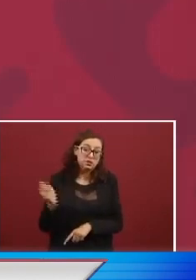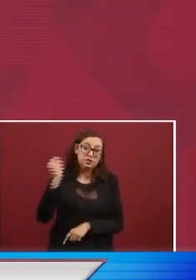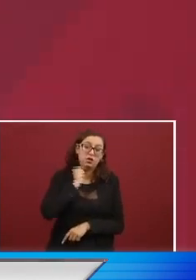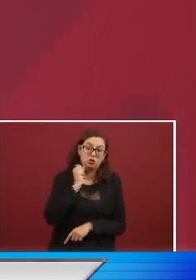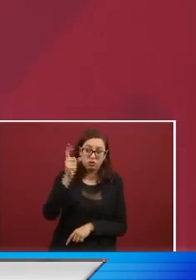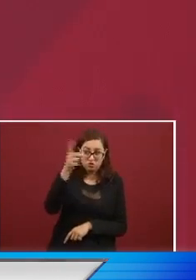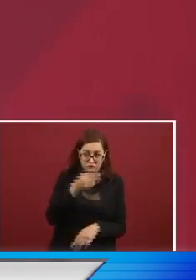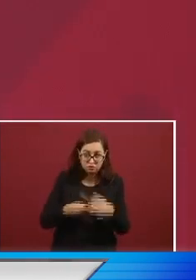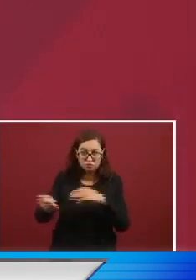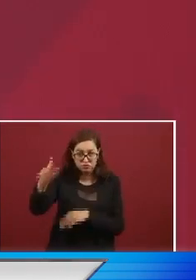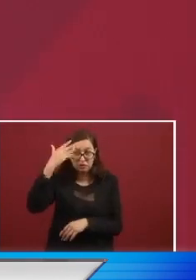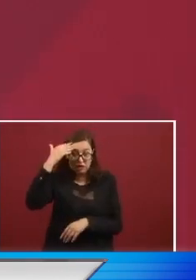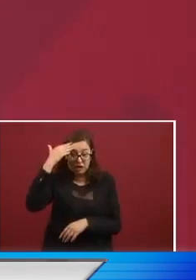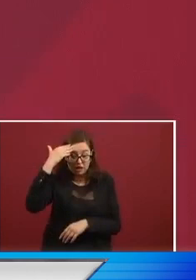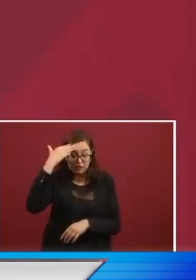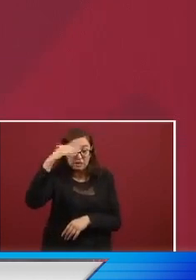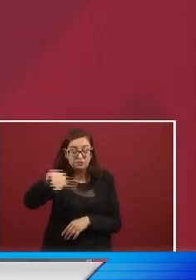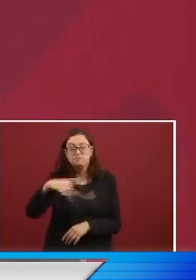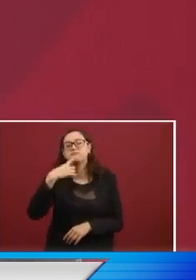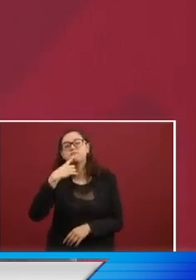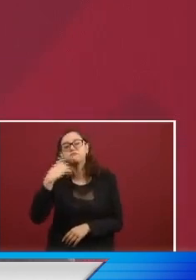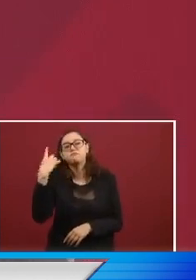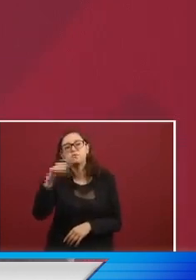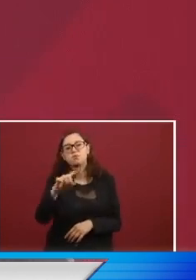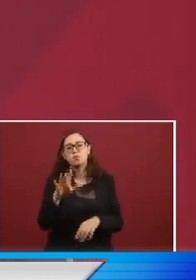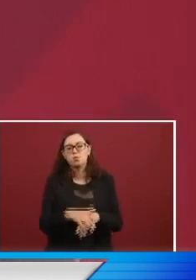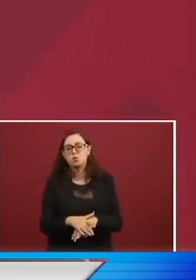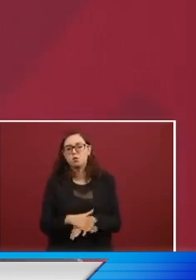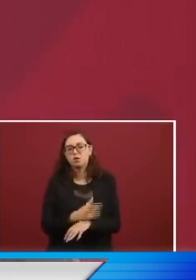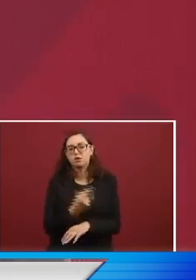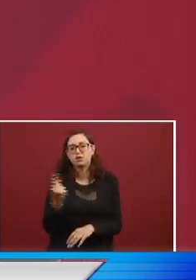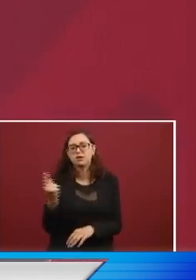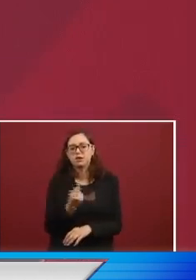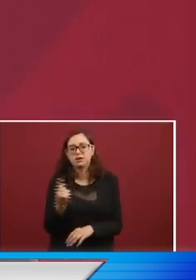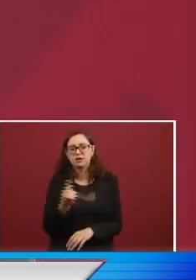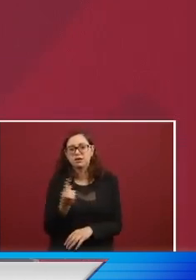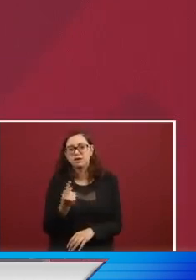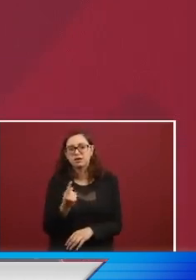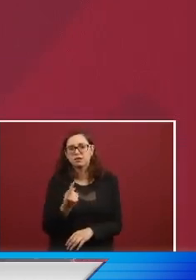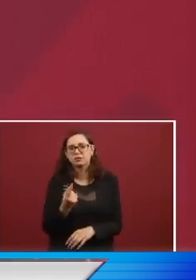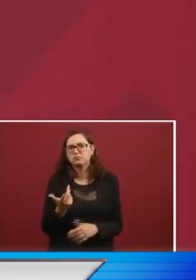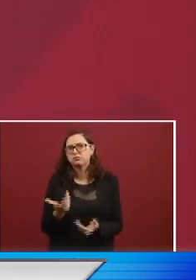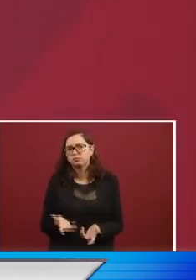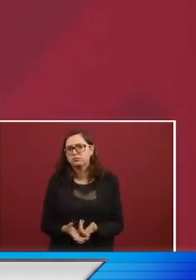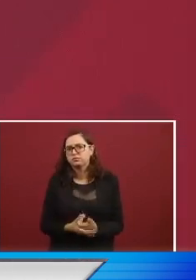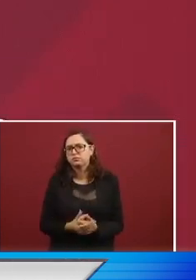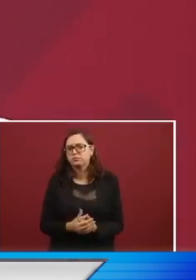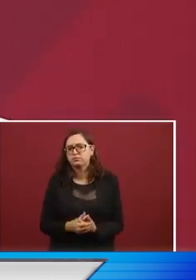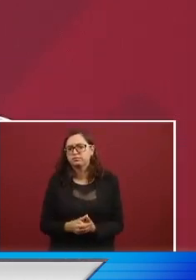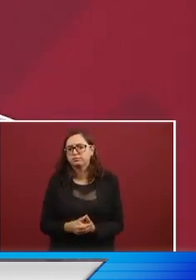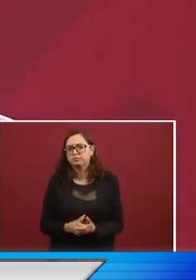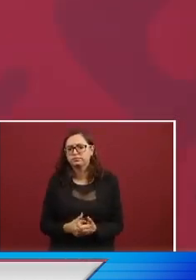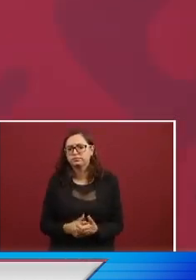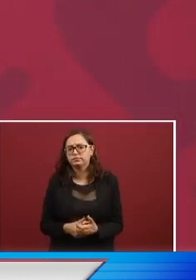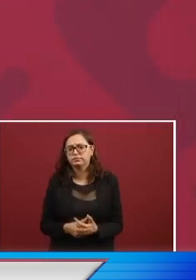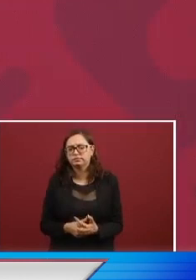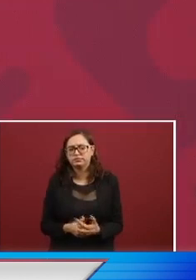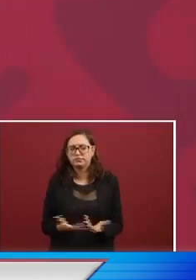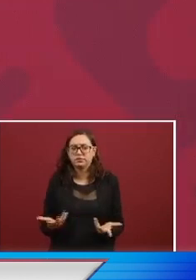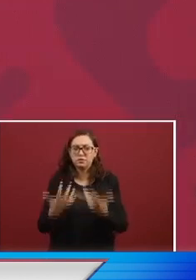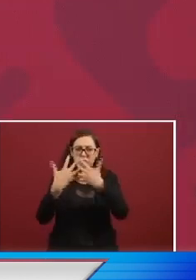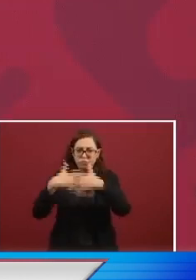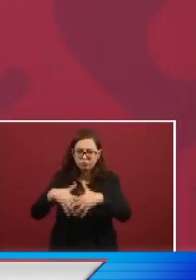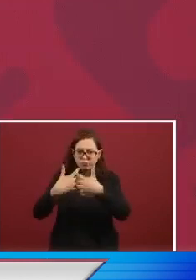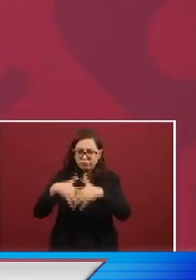casos. La planta Fertimex se recibió y está inservible luego de su rescate y de la asignación de presupuesto para su habilitación. Se tiene